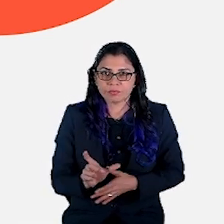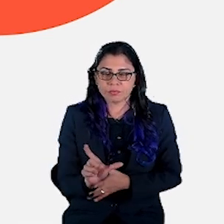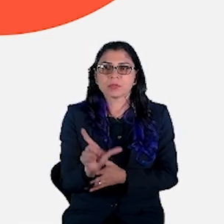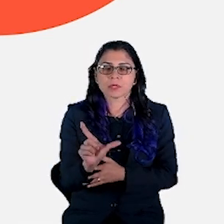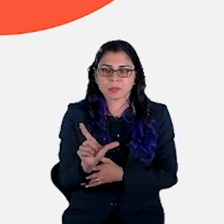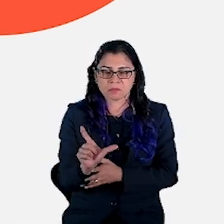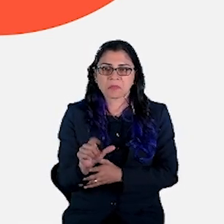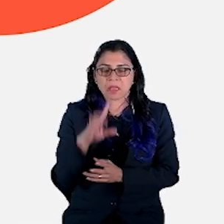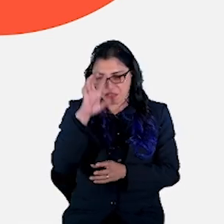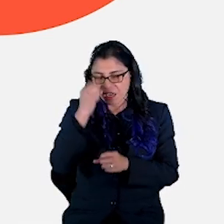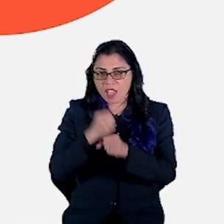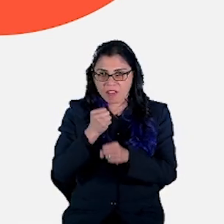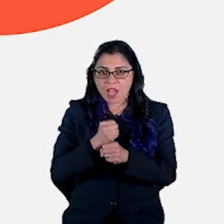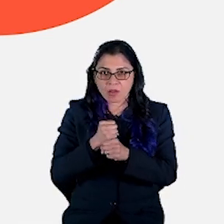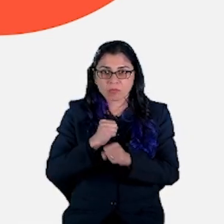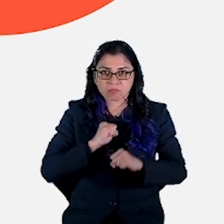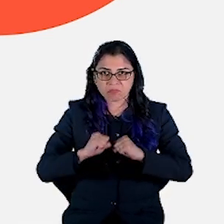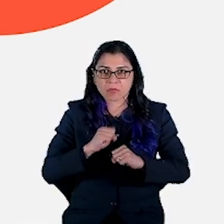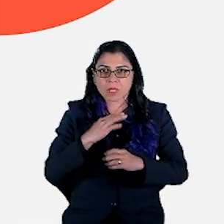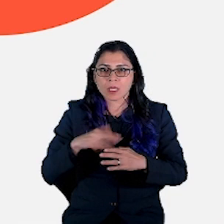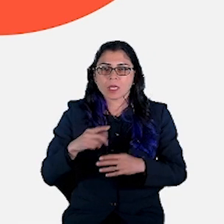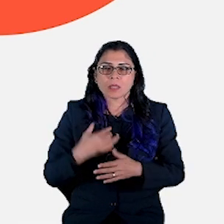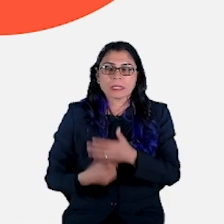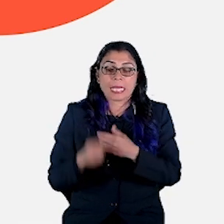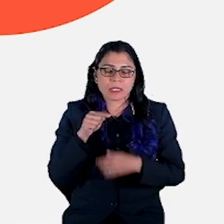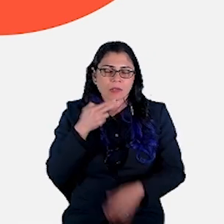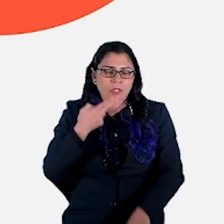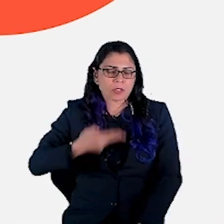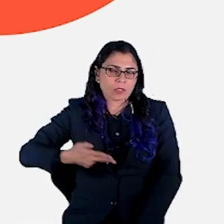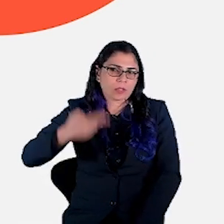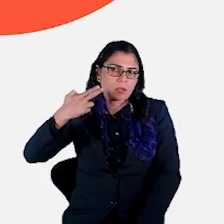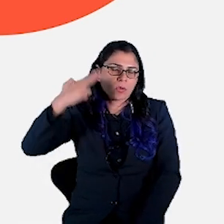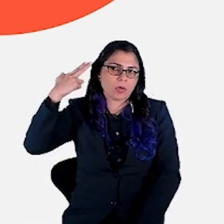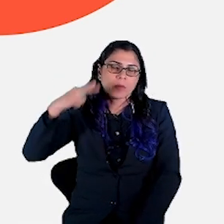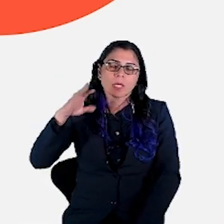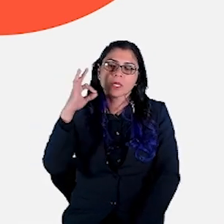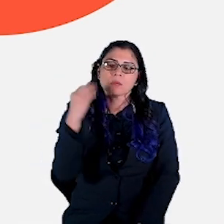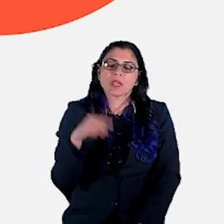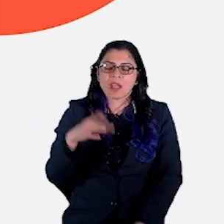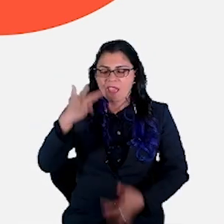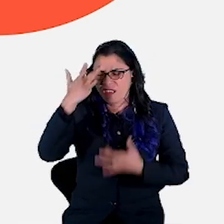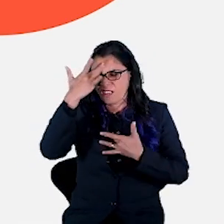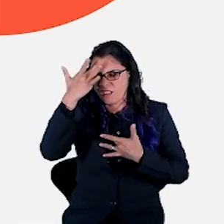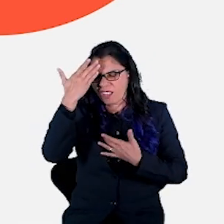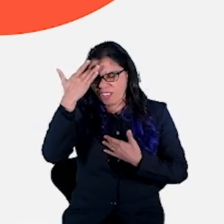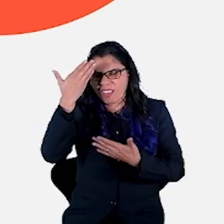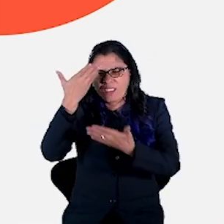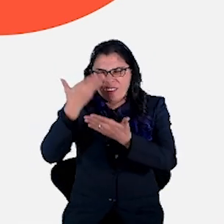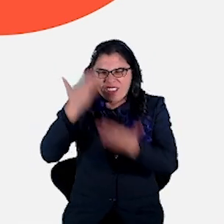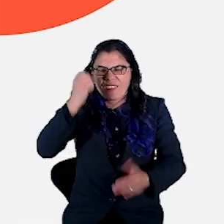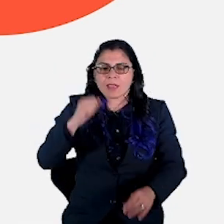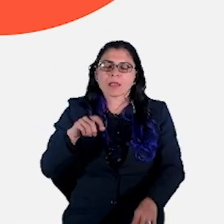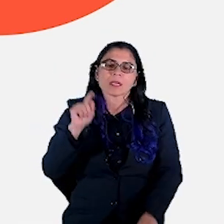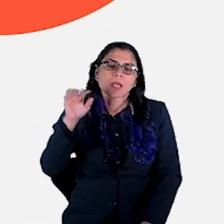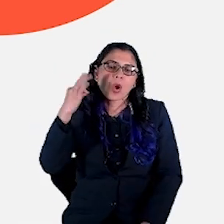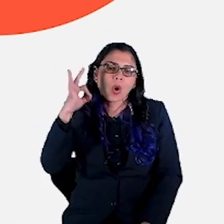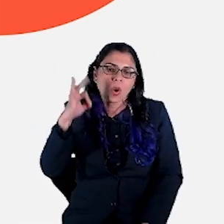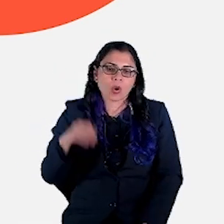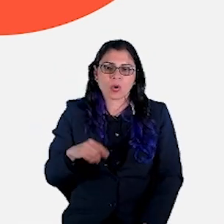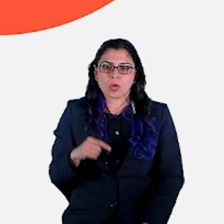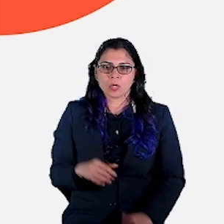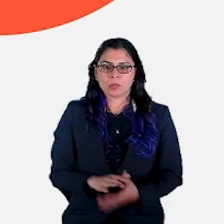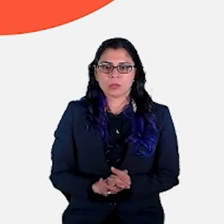operativo y su historia trasciende desde los tiempos de la fiebre del oro en San Francisco el primer Ferrocarril